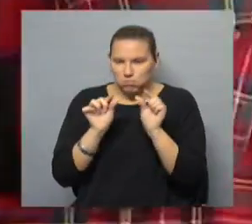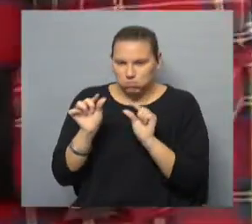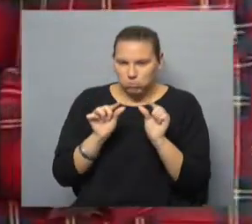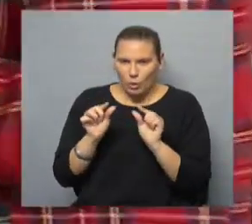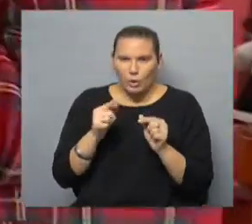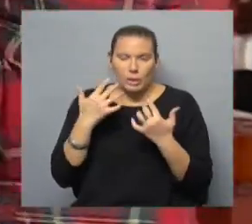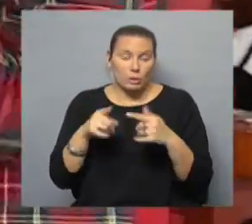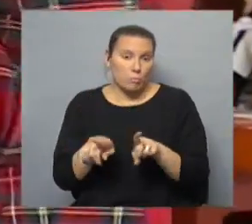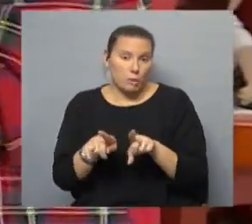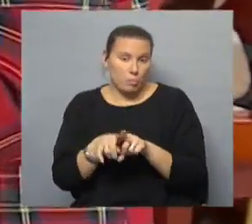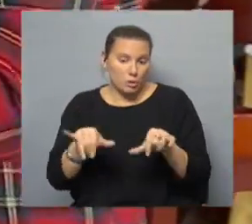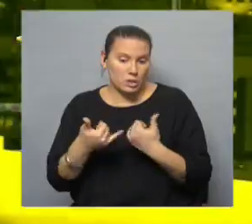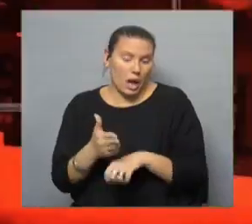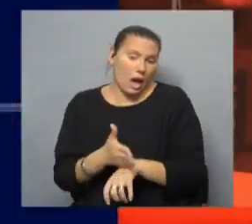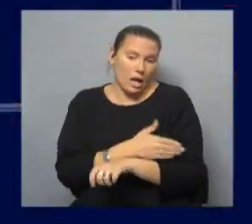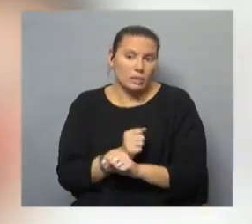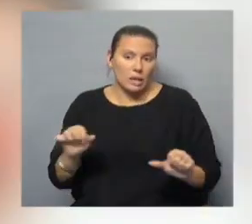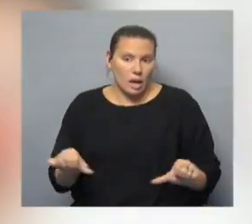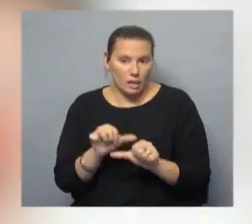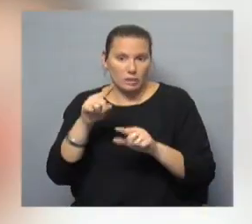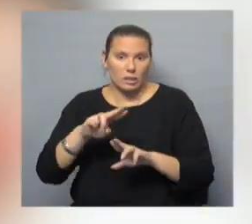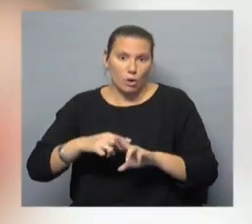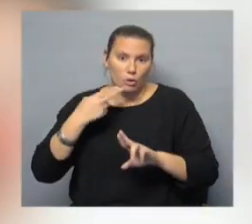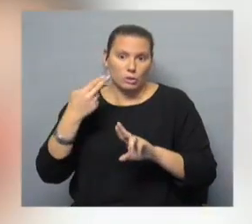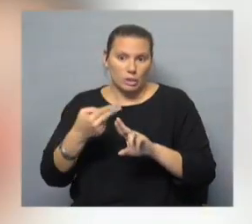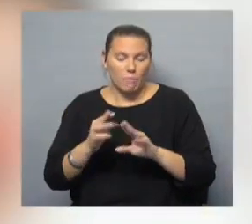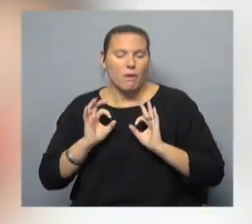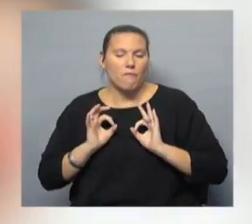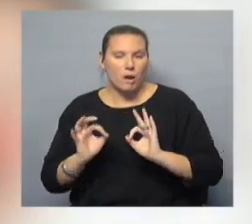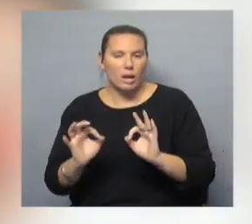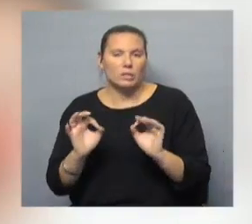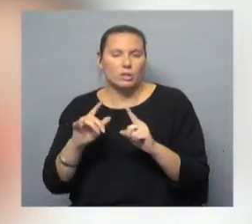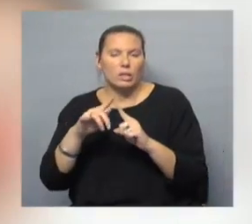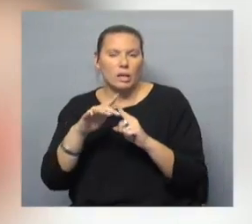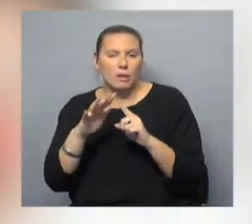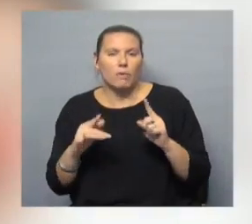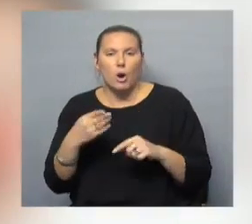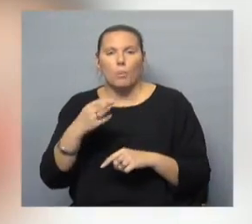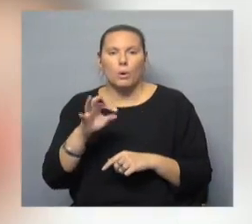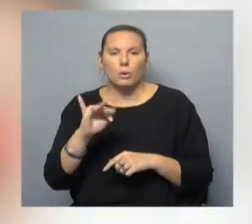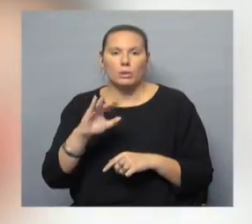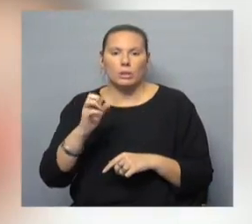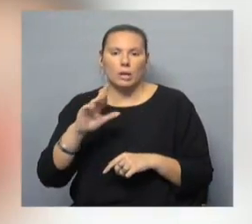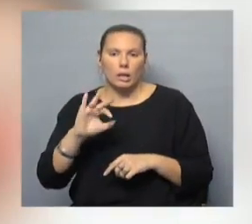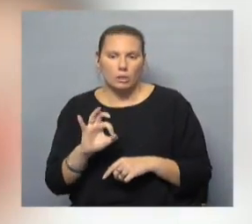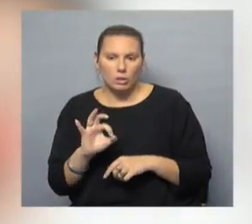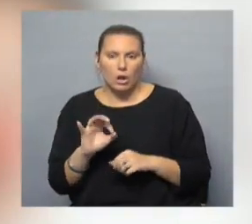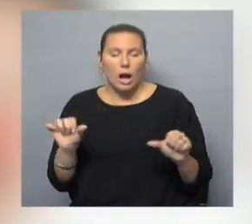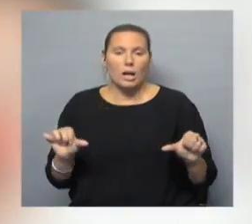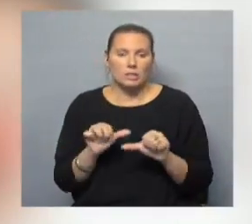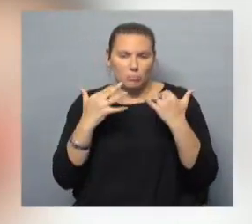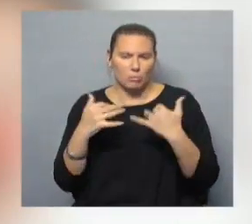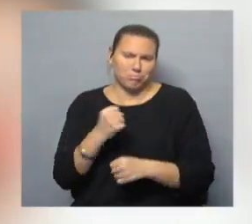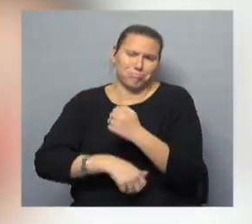este espectáculo que ustedes ya vienen haciendo y este año repiten estas vacaciones de invierno. Vamos a hablar de Boticario. Nosotros venimos haciendo espectáculos hace